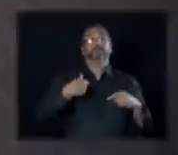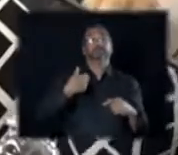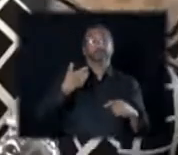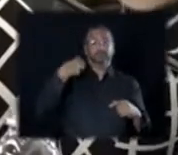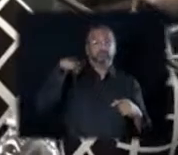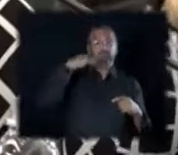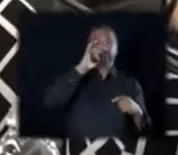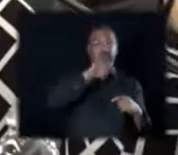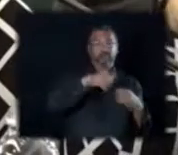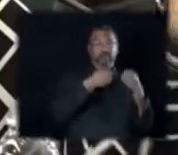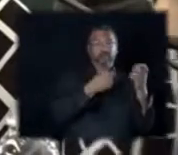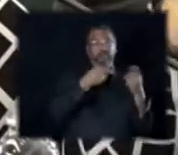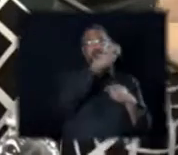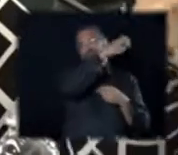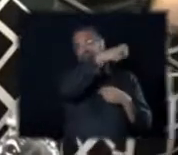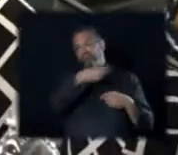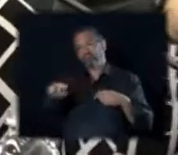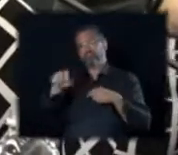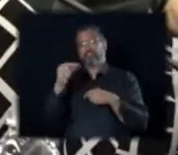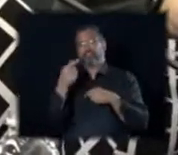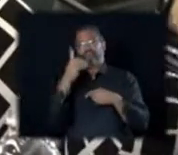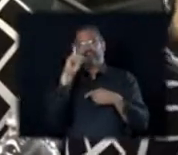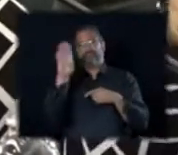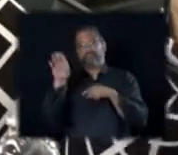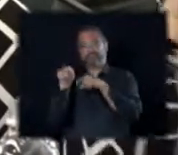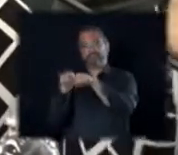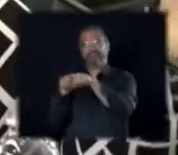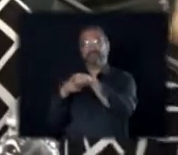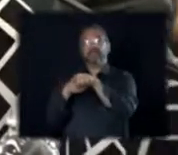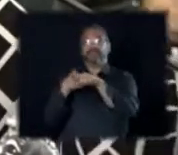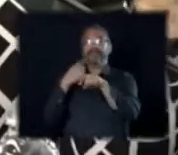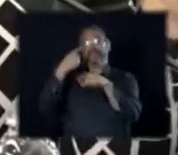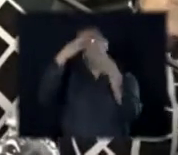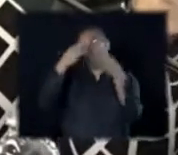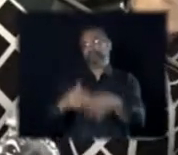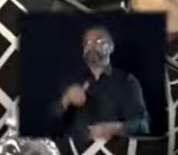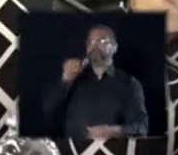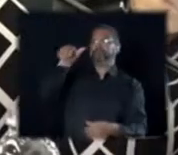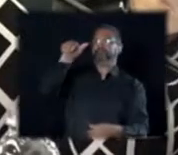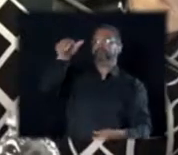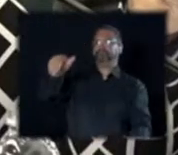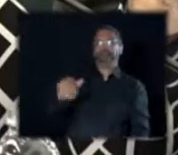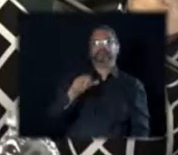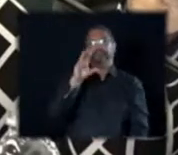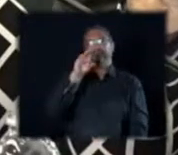Cuando yo me moví al Banco Gubernamental,